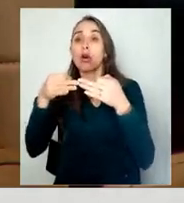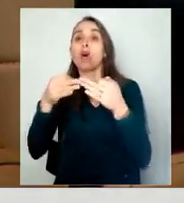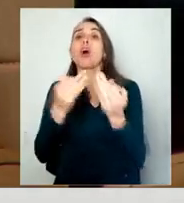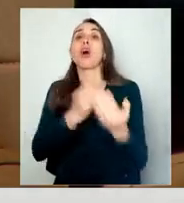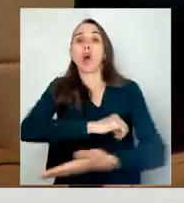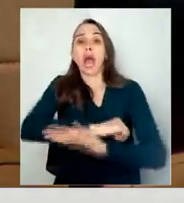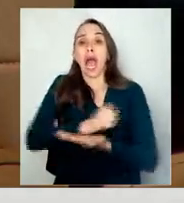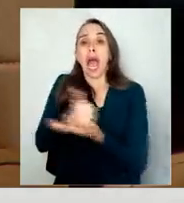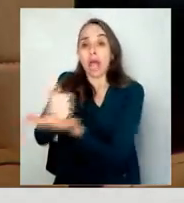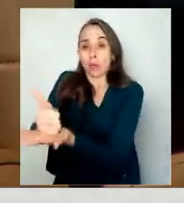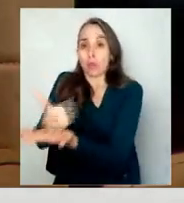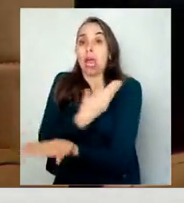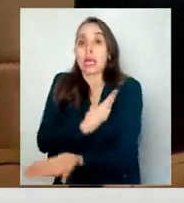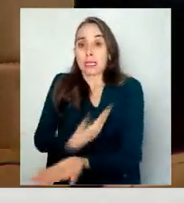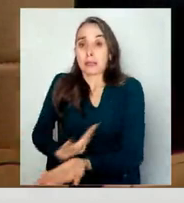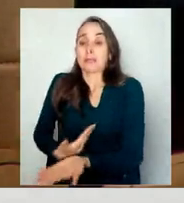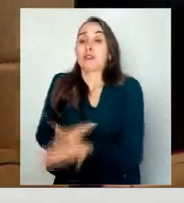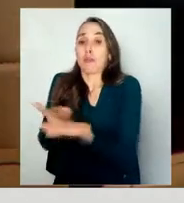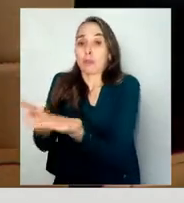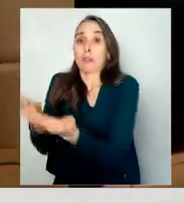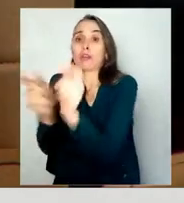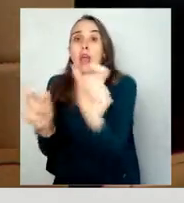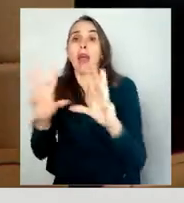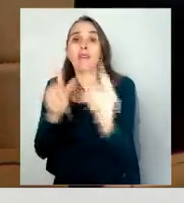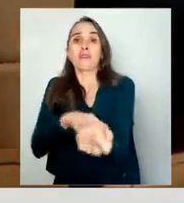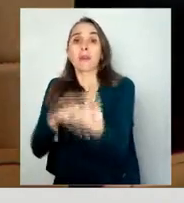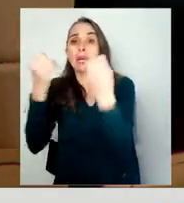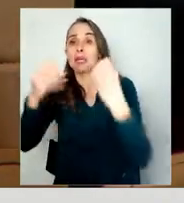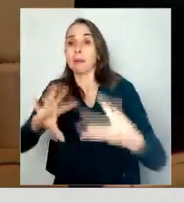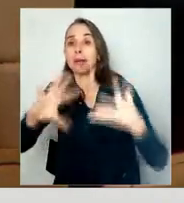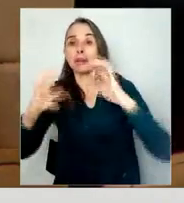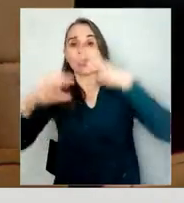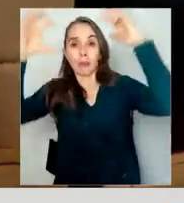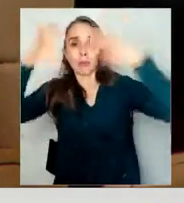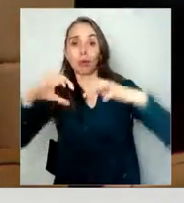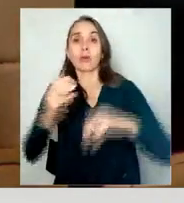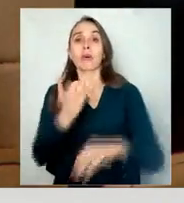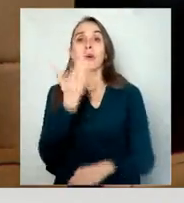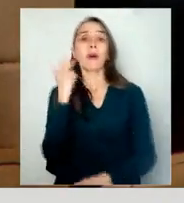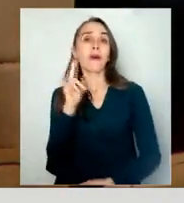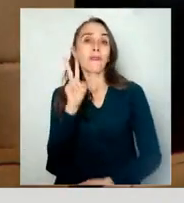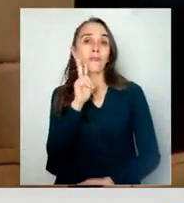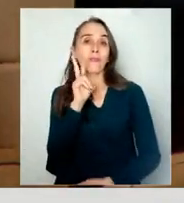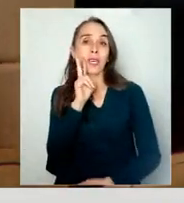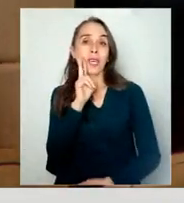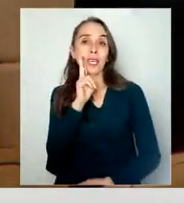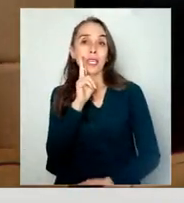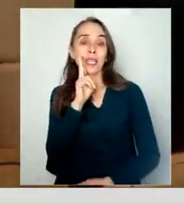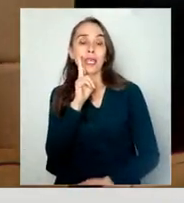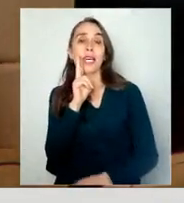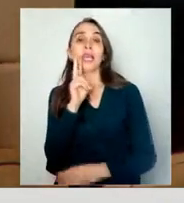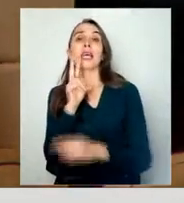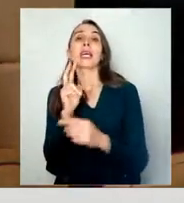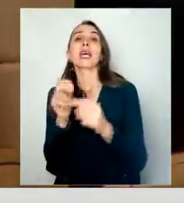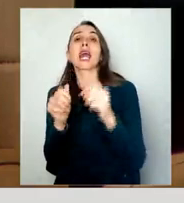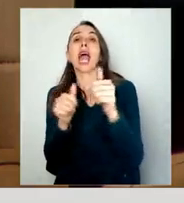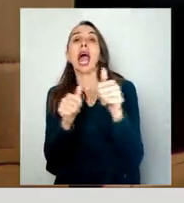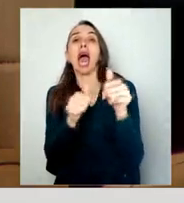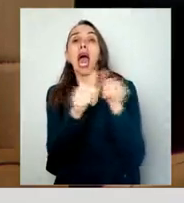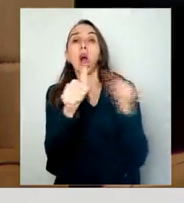que iban a recibir las familias damnificadas este pasado viernes autoridades regionales de vivienda